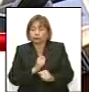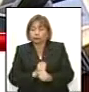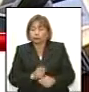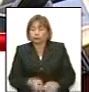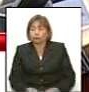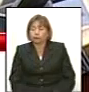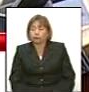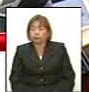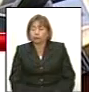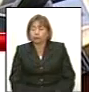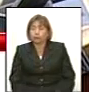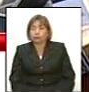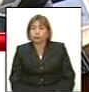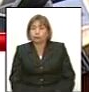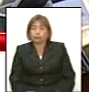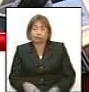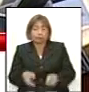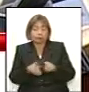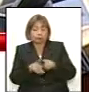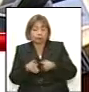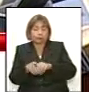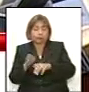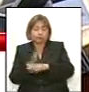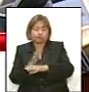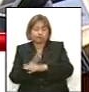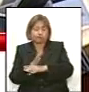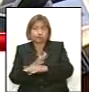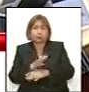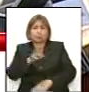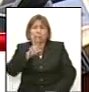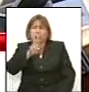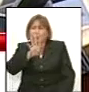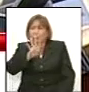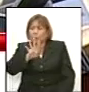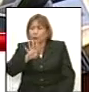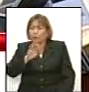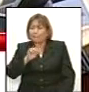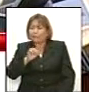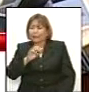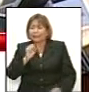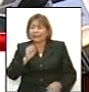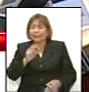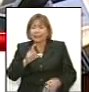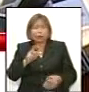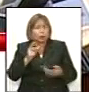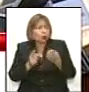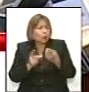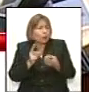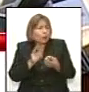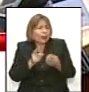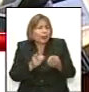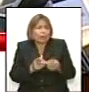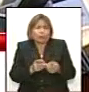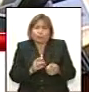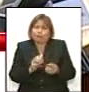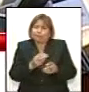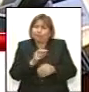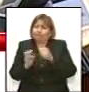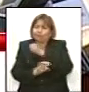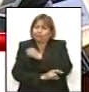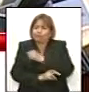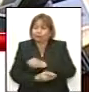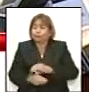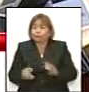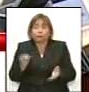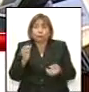pero también hemos desarrollado 24 matasellos, uno por cada una de las regiones del país, en el que además